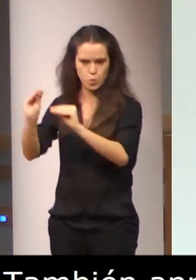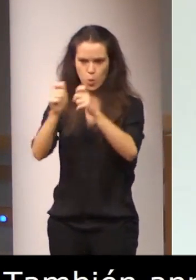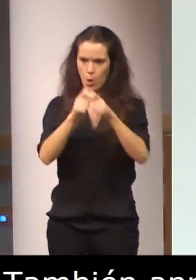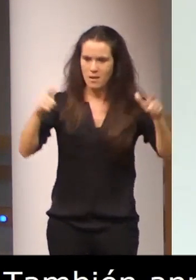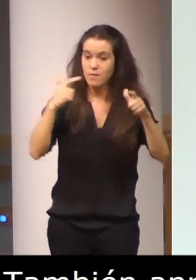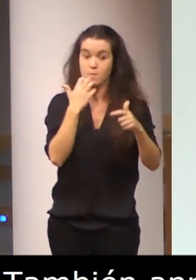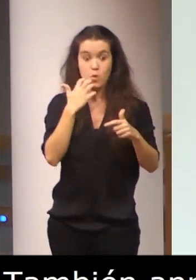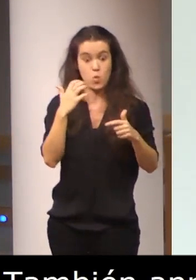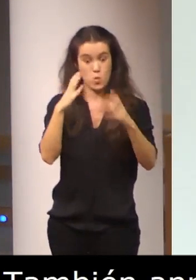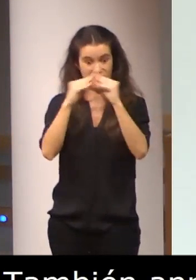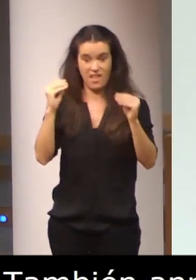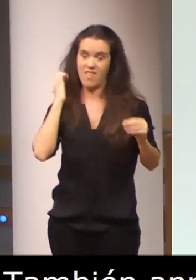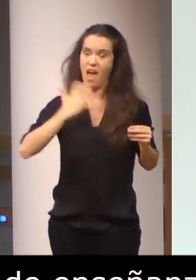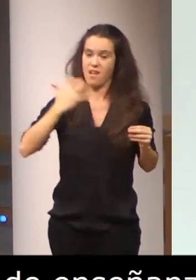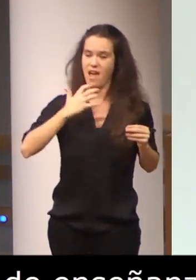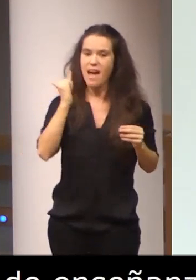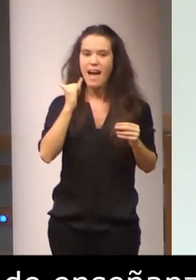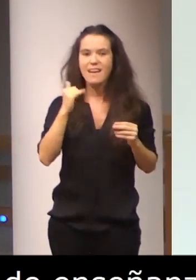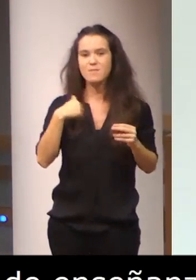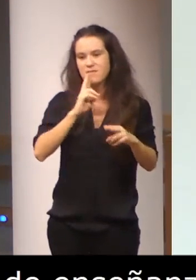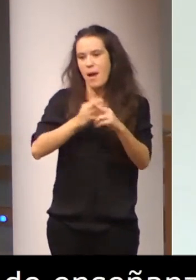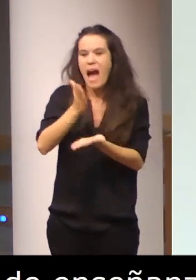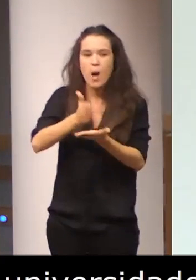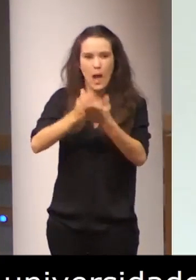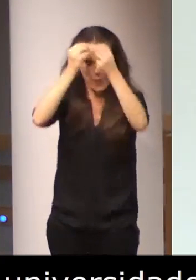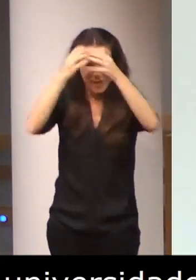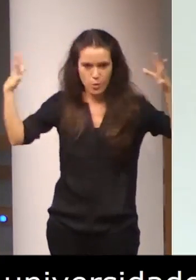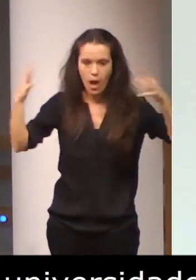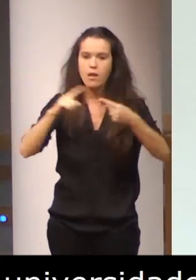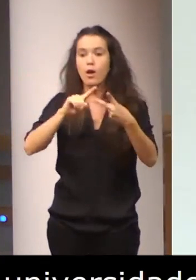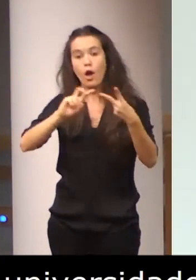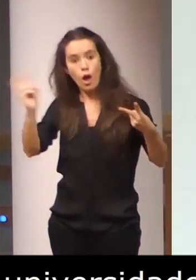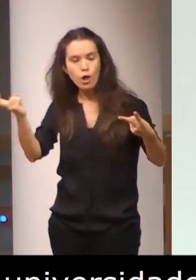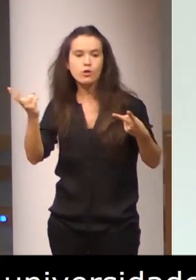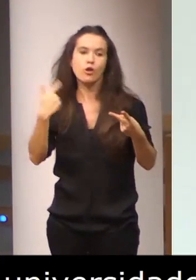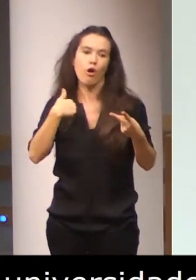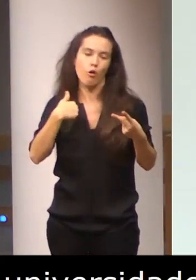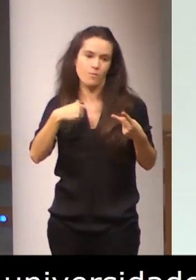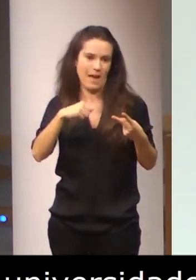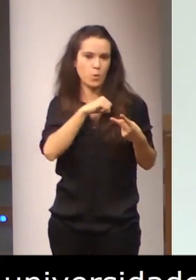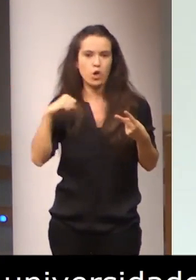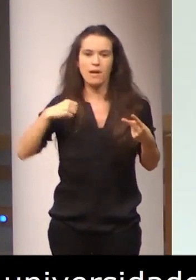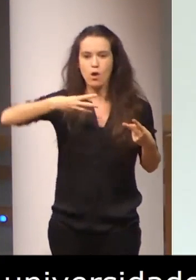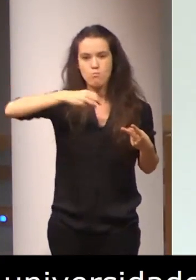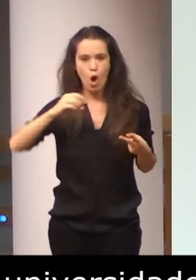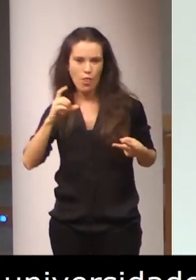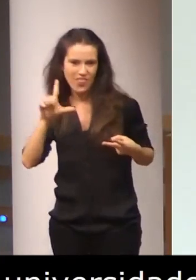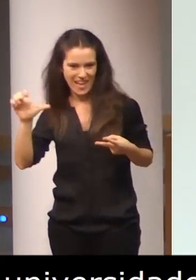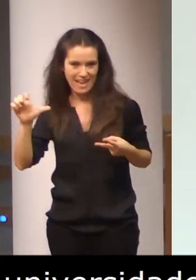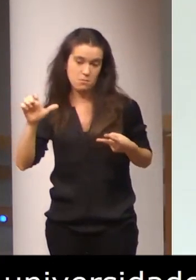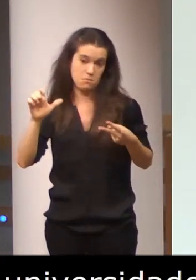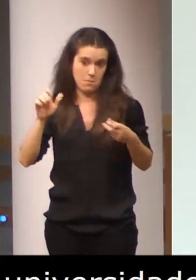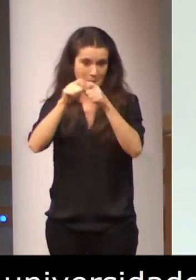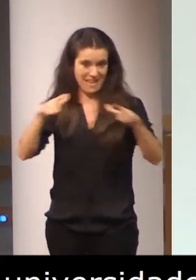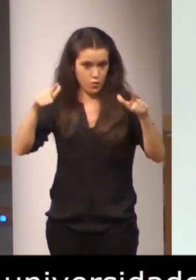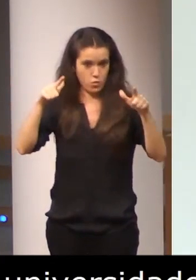ejemplo, tiene el entorno, el aula virtual. La Universidad Autónoma emplea Moodle, que es otra plataforma virtual a la que se